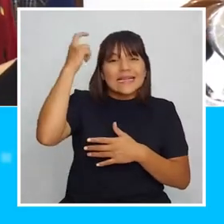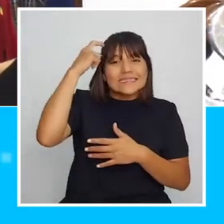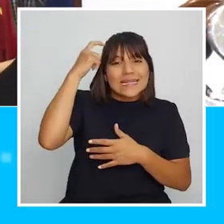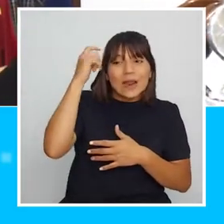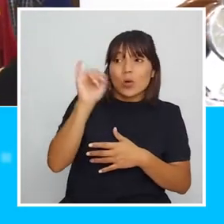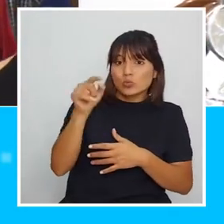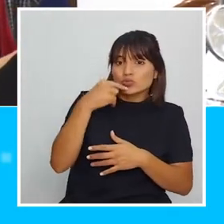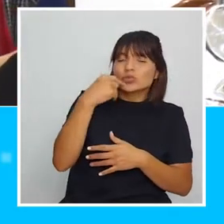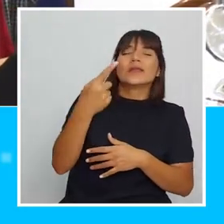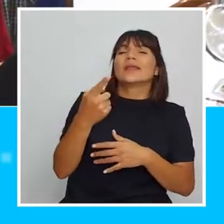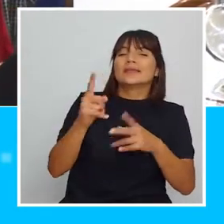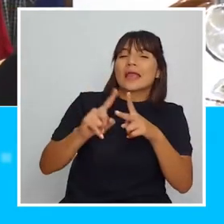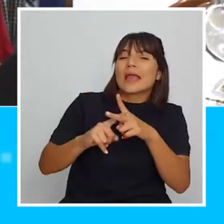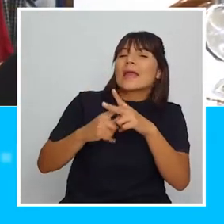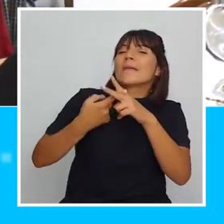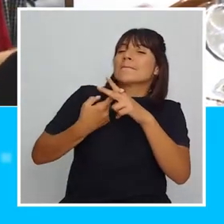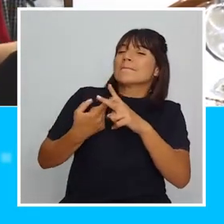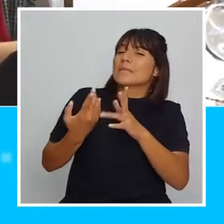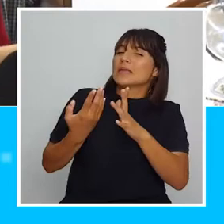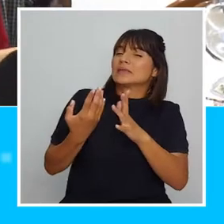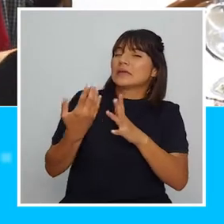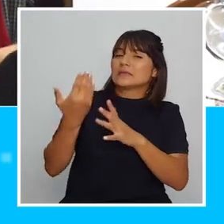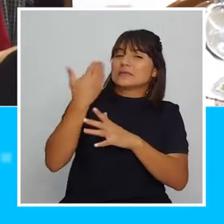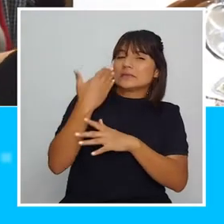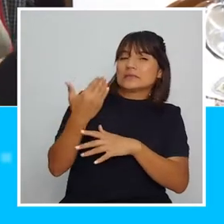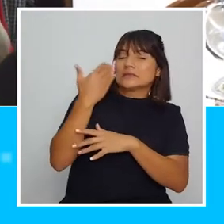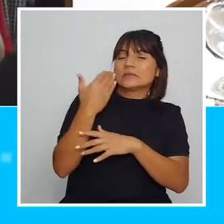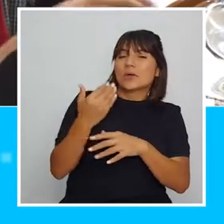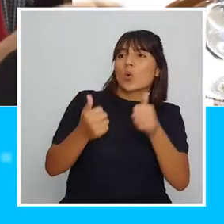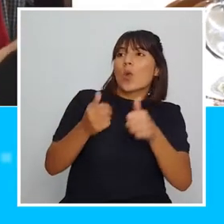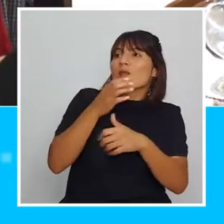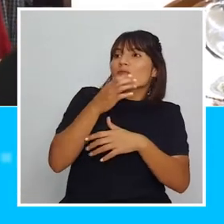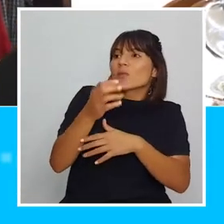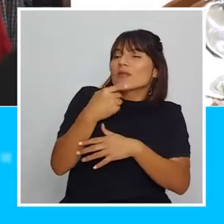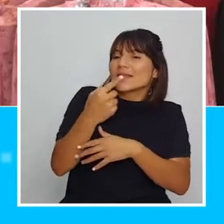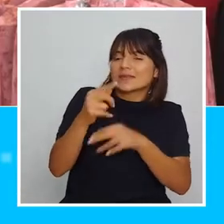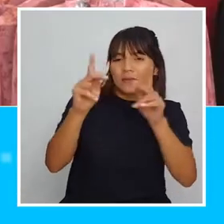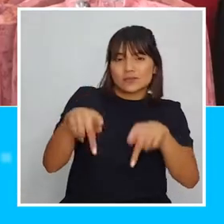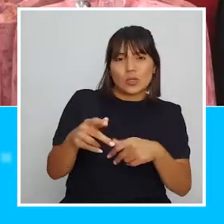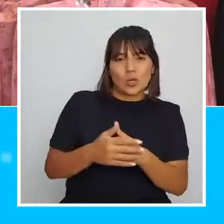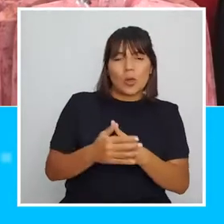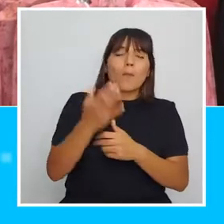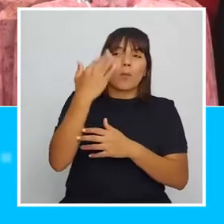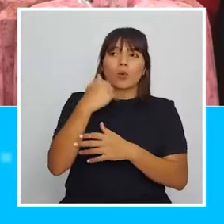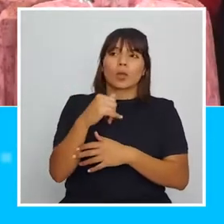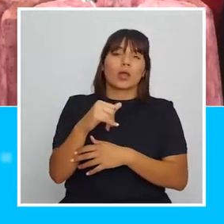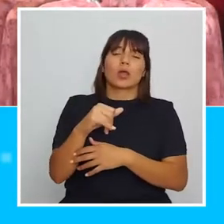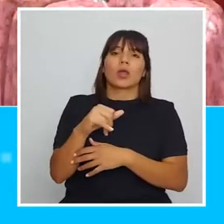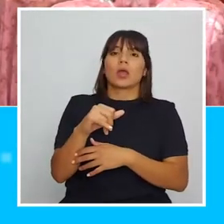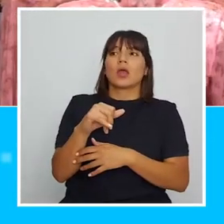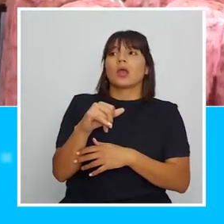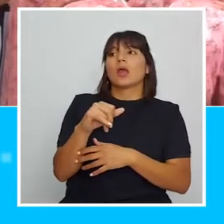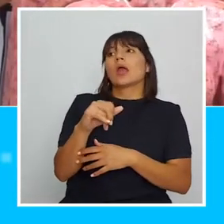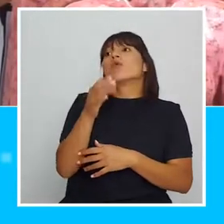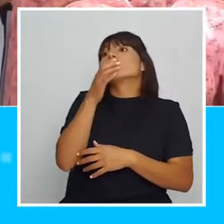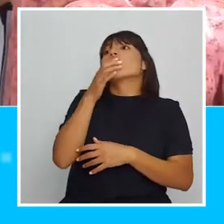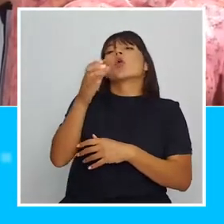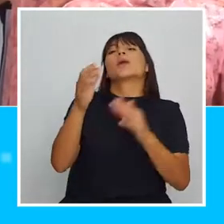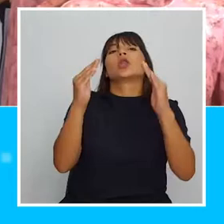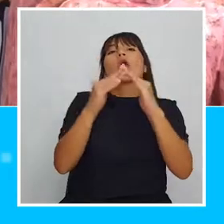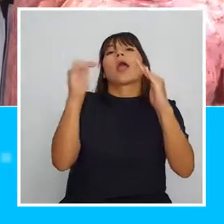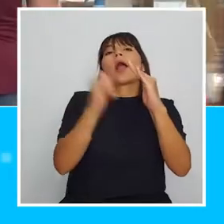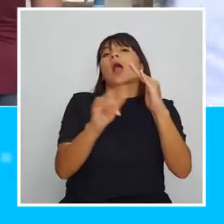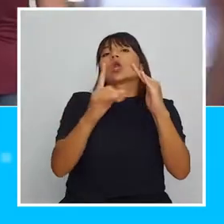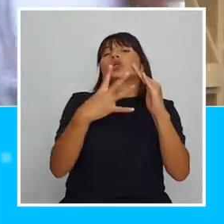jugarle a uno un poco una mala pasada, ¿verdad? Sí. ¿Qué recomendaciones? Porque tampoco la recomendación será que la persona no salga, ¿verdad? Sí. Salga,